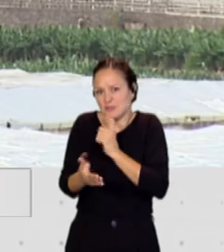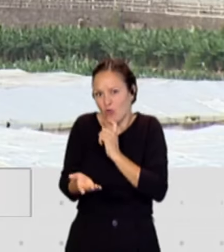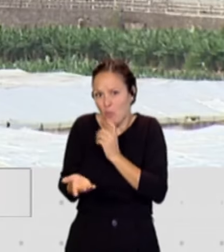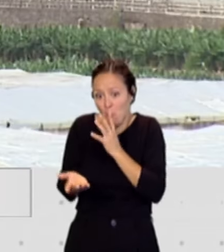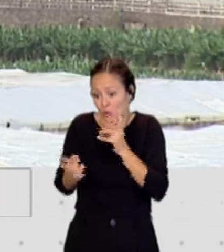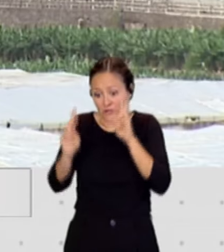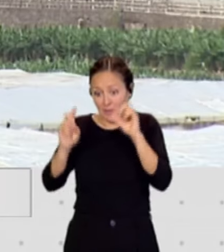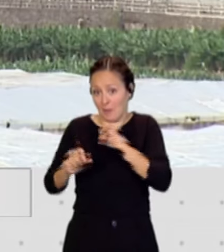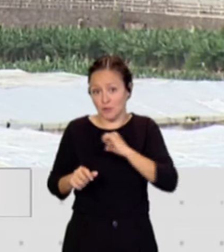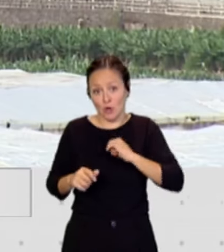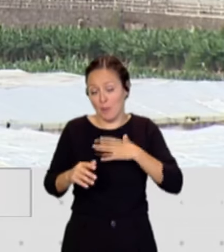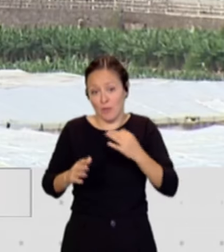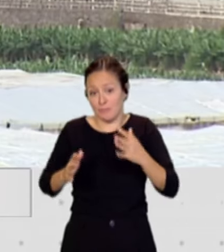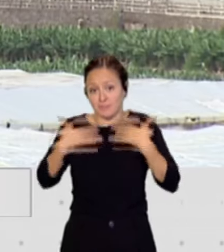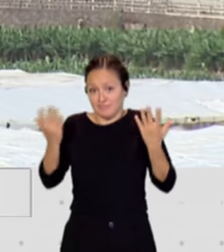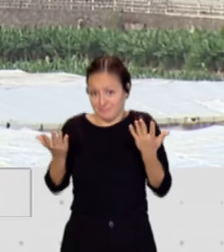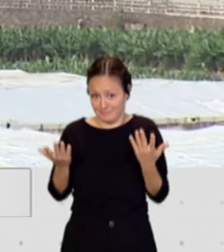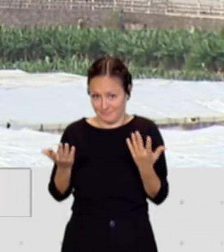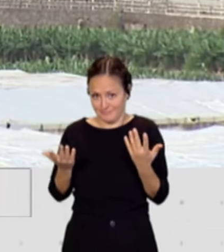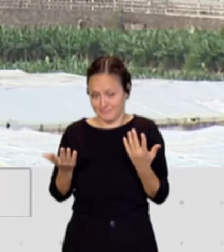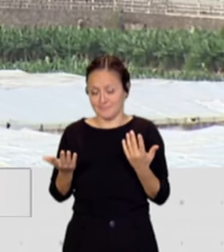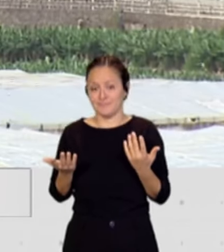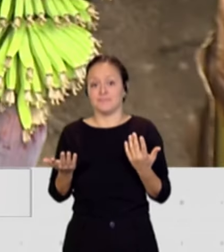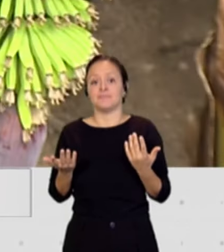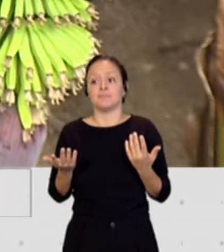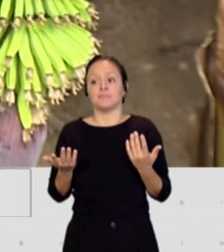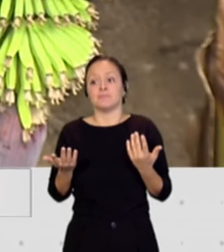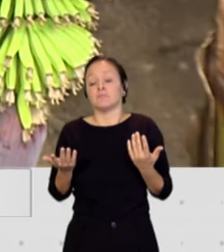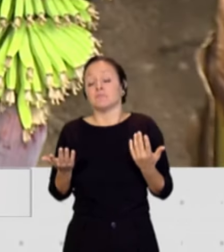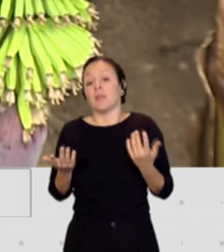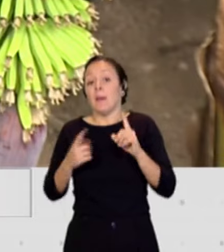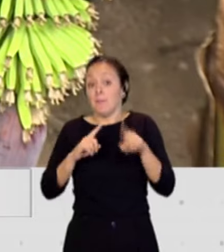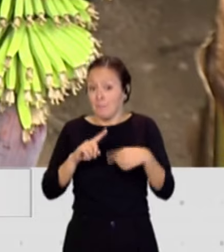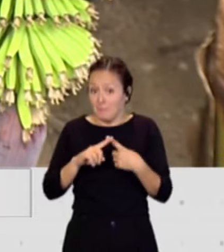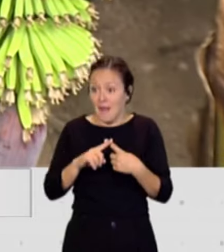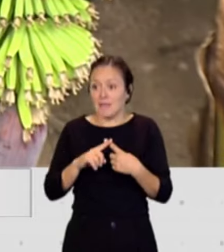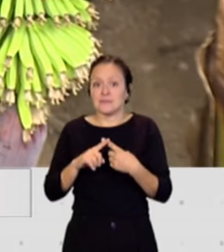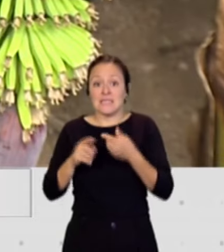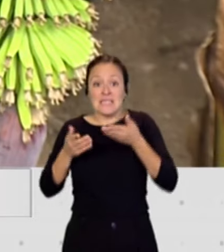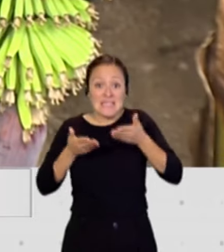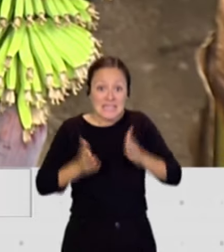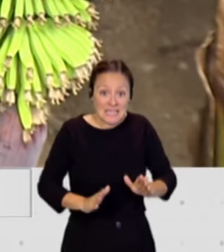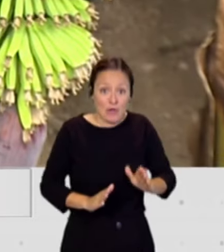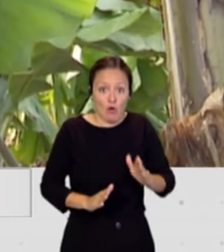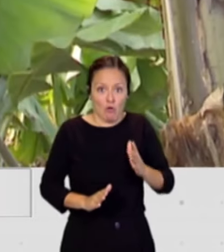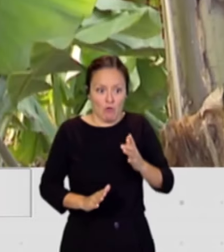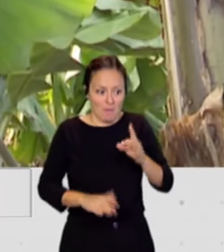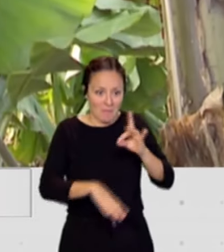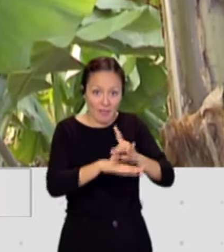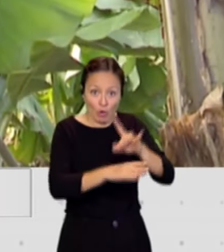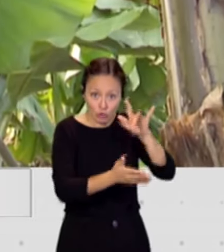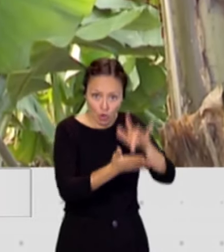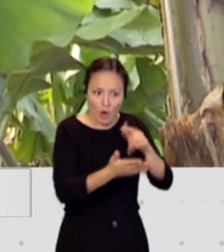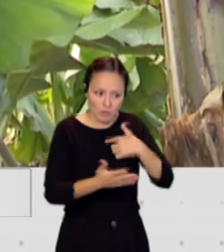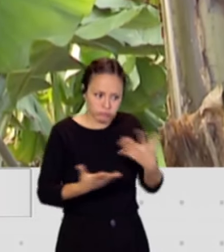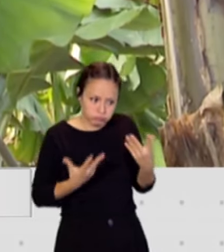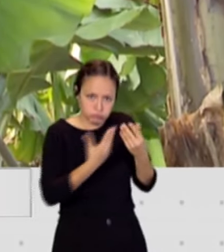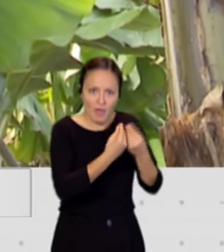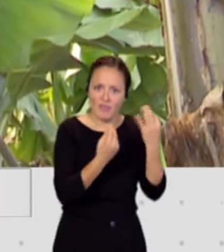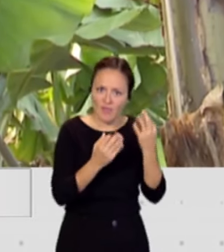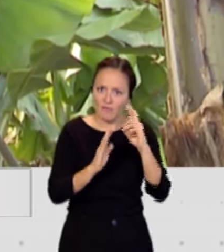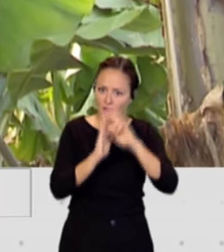personales eh entendemos que el acompañamiento a hijos al médico debe estar regulado actualmente está hasta los